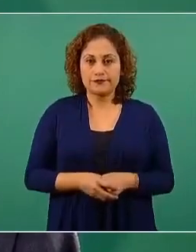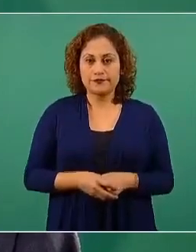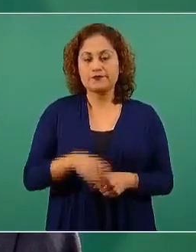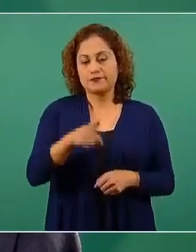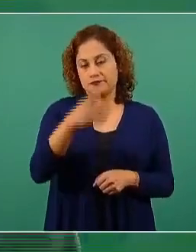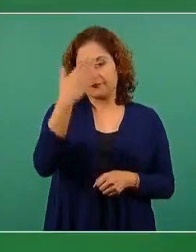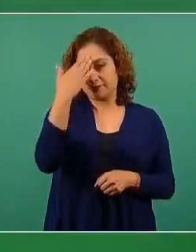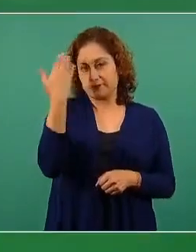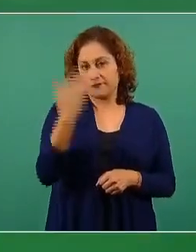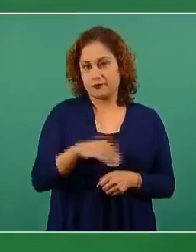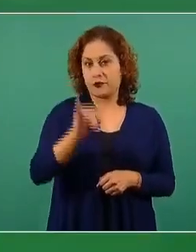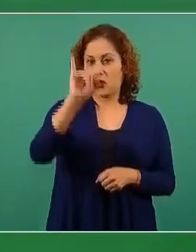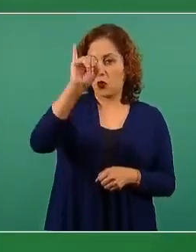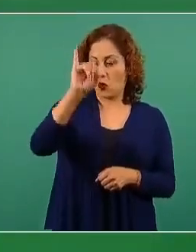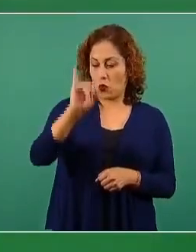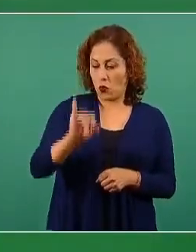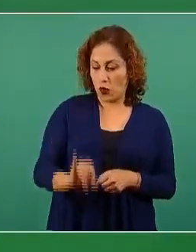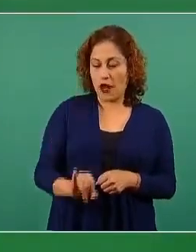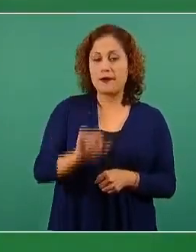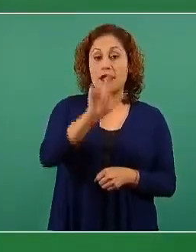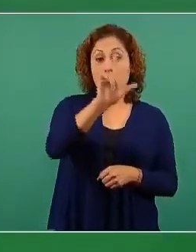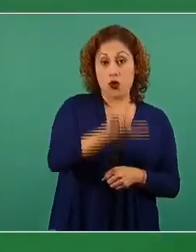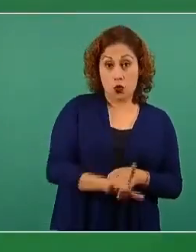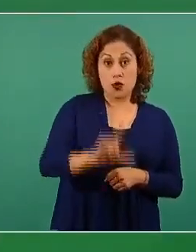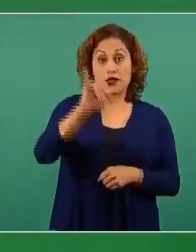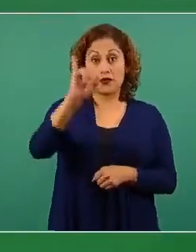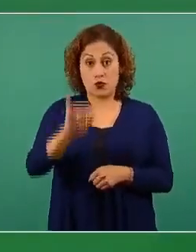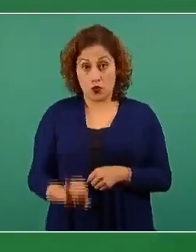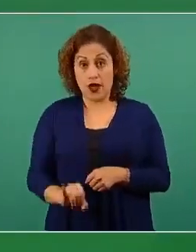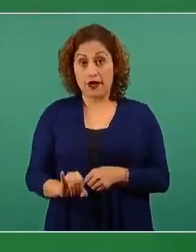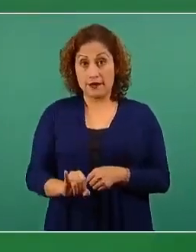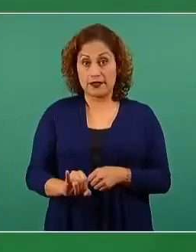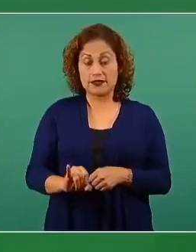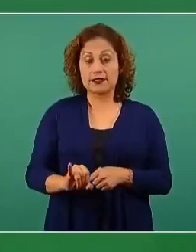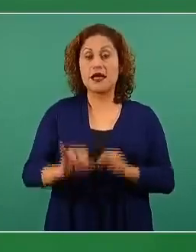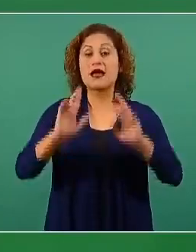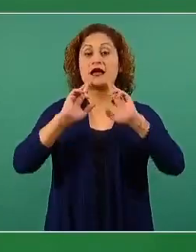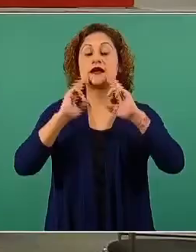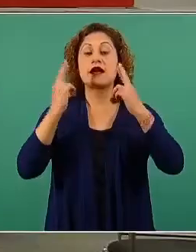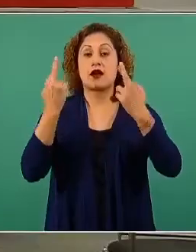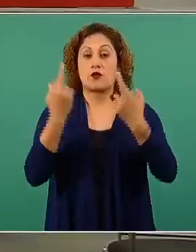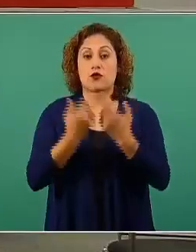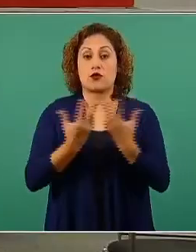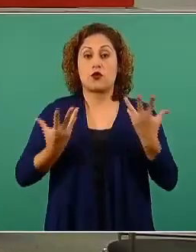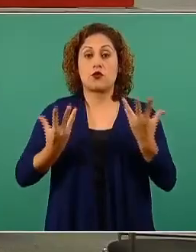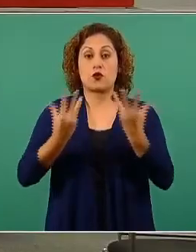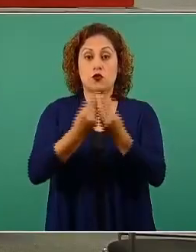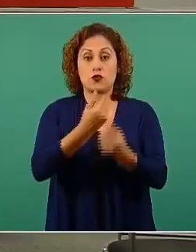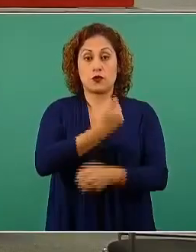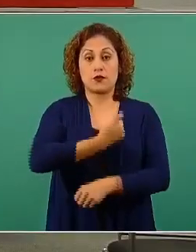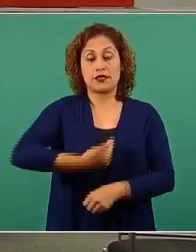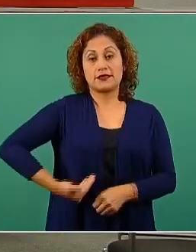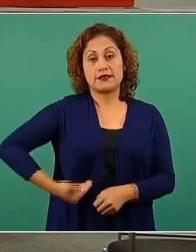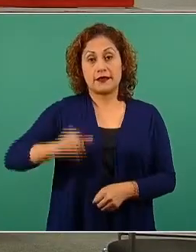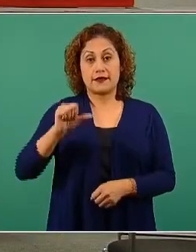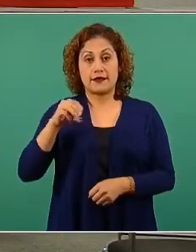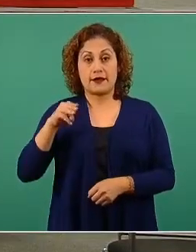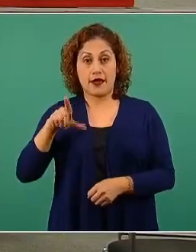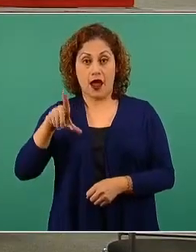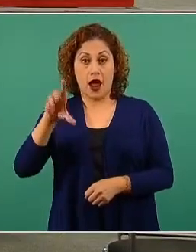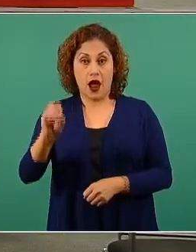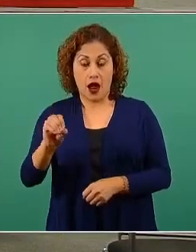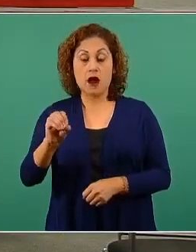los jueves y también ocurre los lunes, acabamos de terminar la reunión a la que nos convoca el presidente López Obrador, en donde